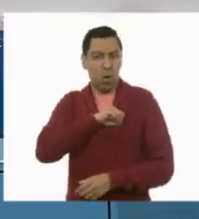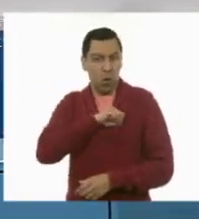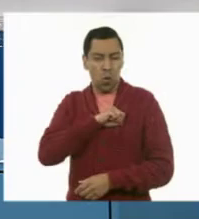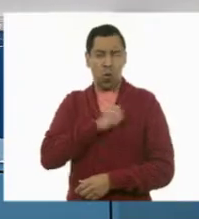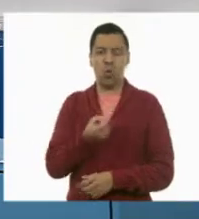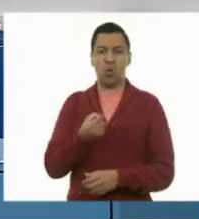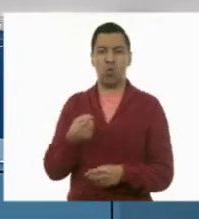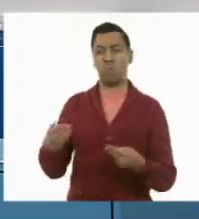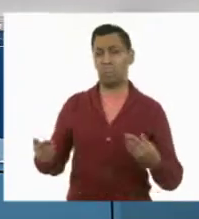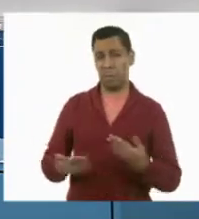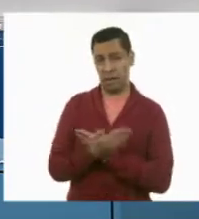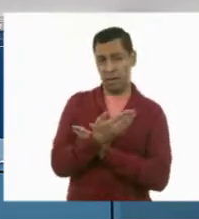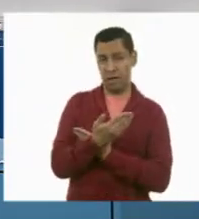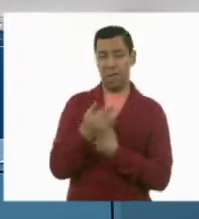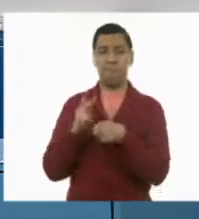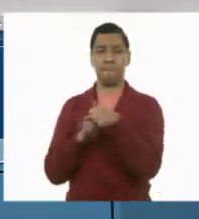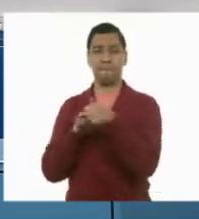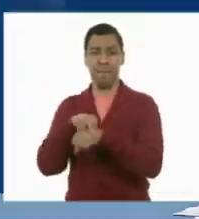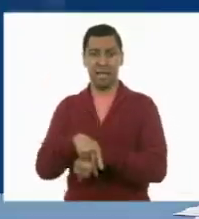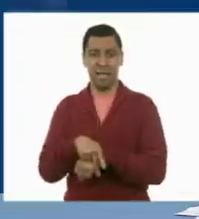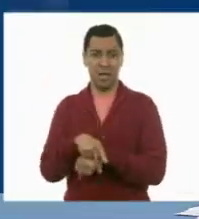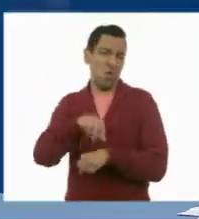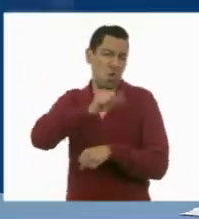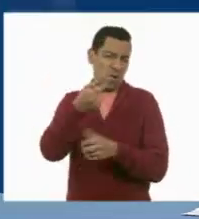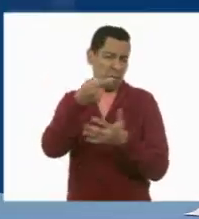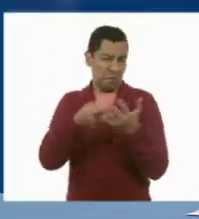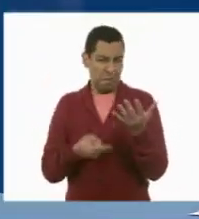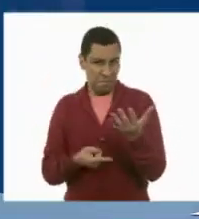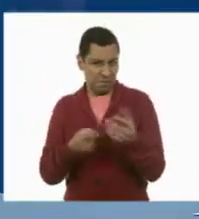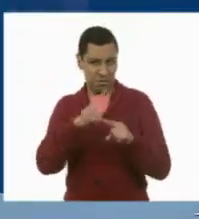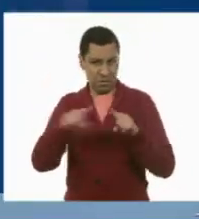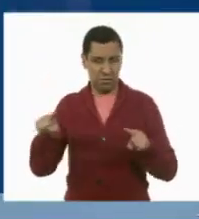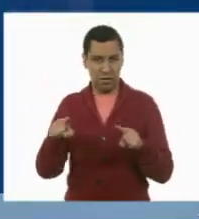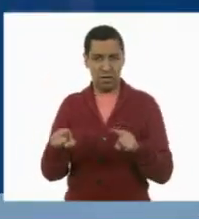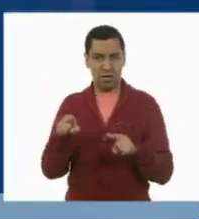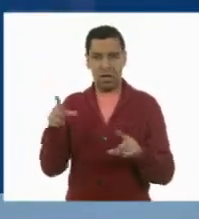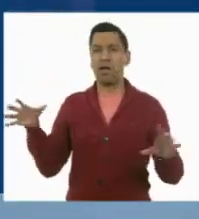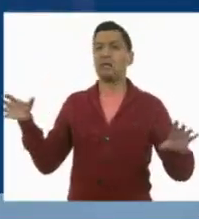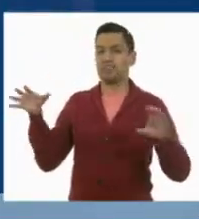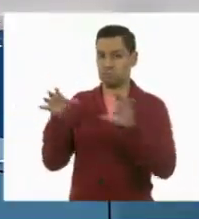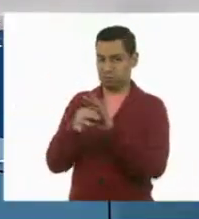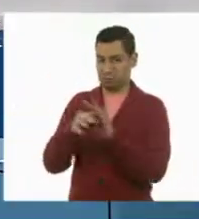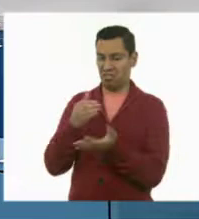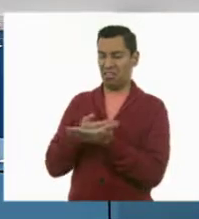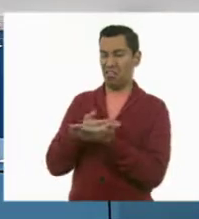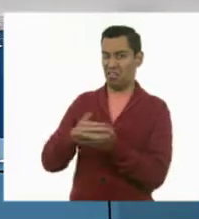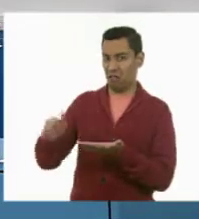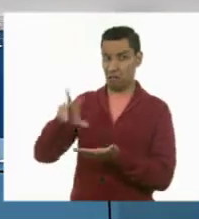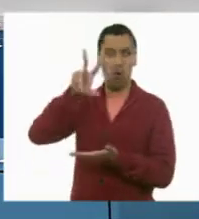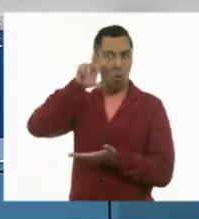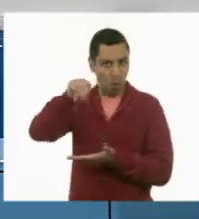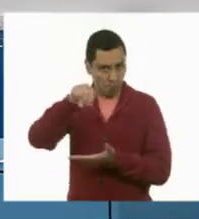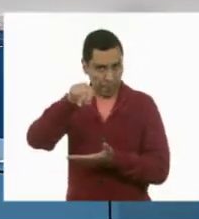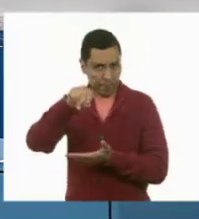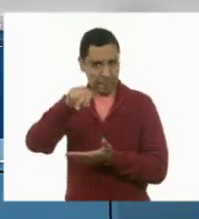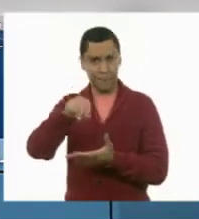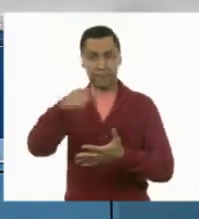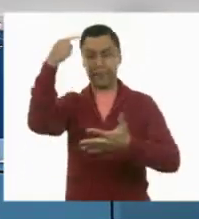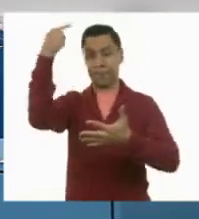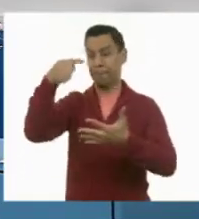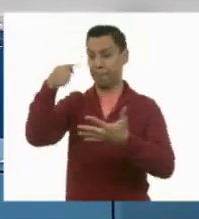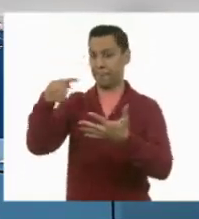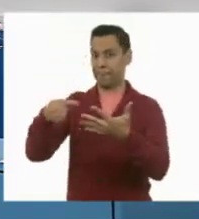origen, color de piel, ninguna otra condición. Y pues ya tenemos nuestras 10 características, nuestros 10